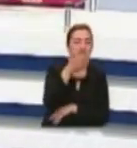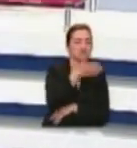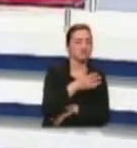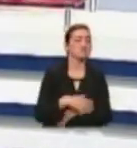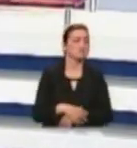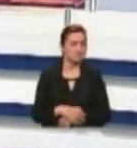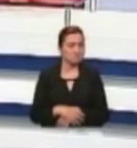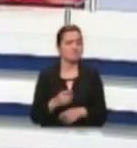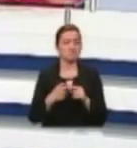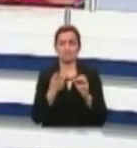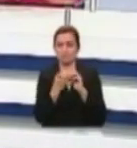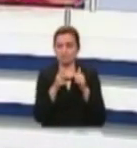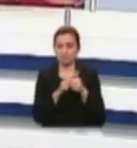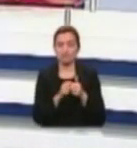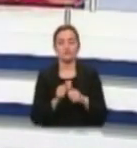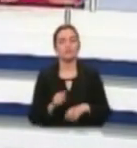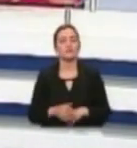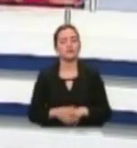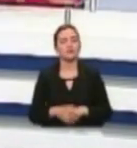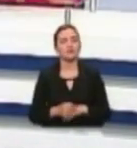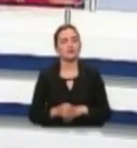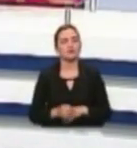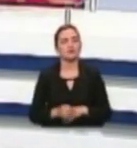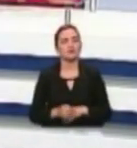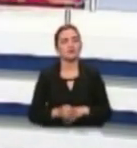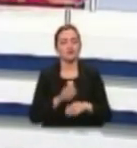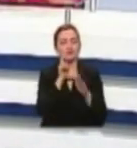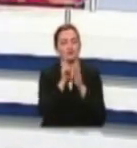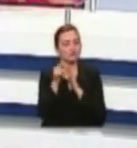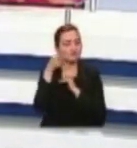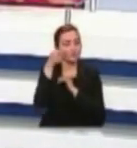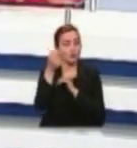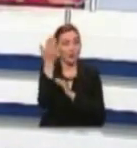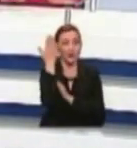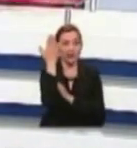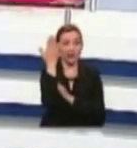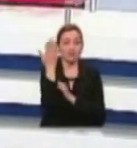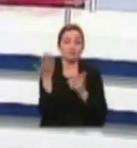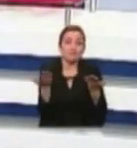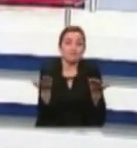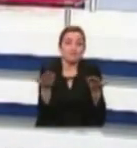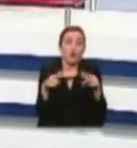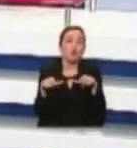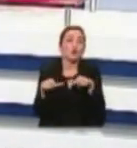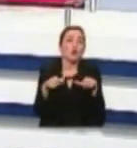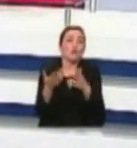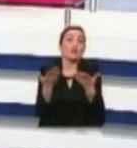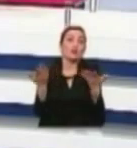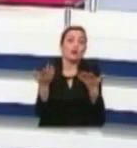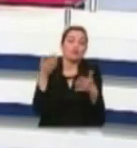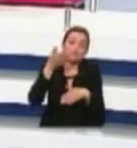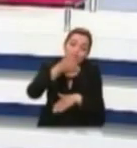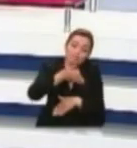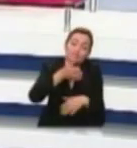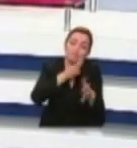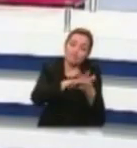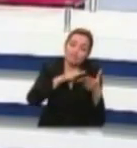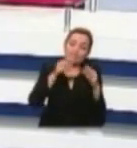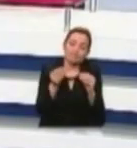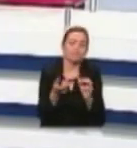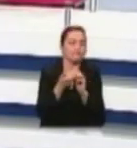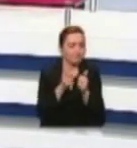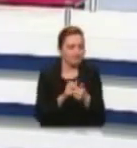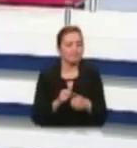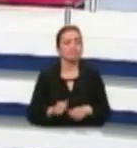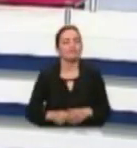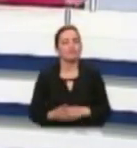capital donde se presenten problemas, para denunciarle para el próximo alcalde, para que sepa dónde es que tiene que ir a arreglar, a